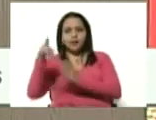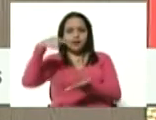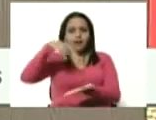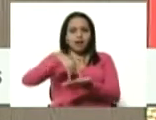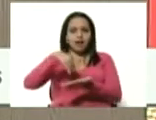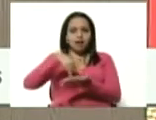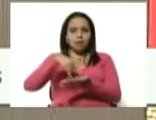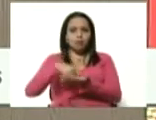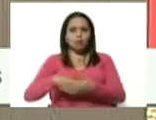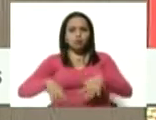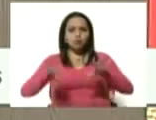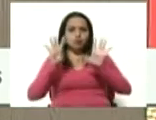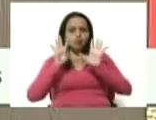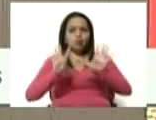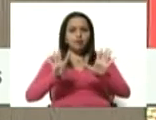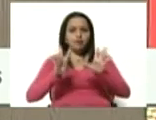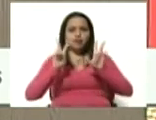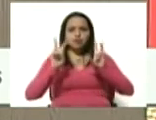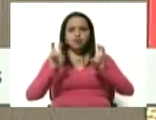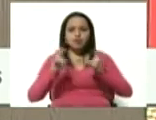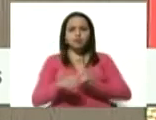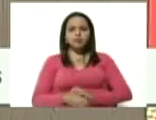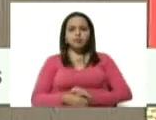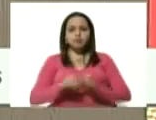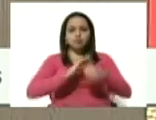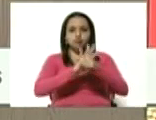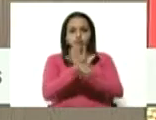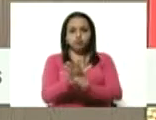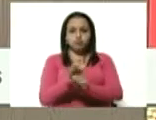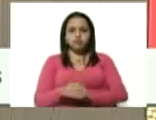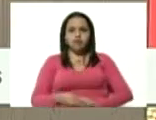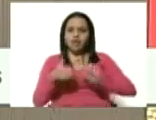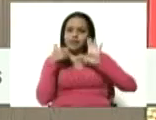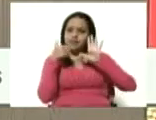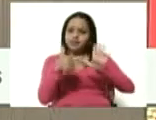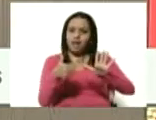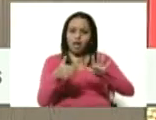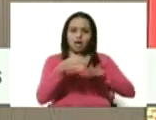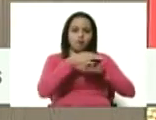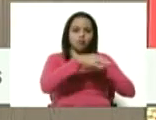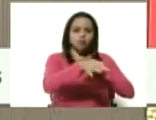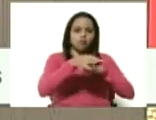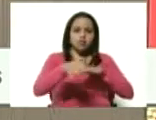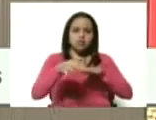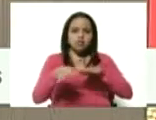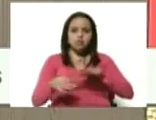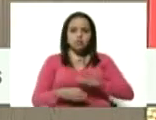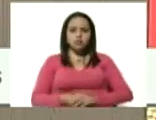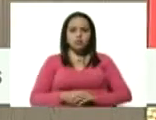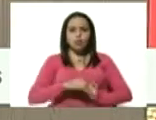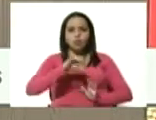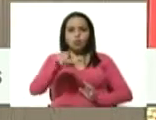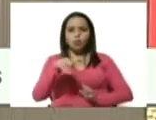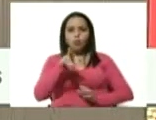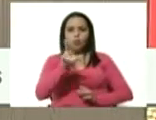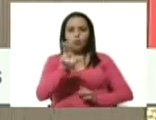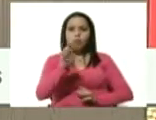tiene 9 nuevos casos, 6 del municipio Juan José Mora,